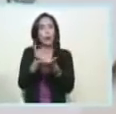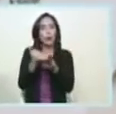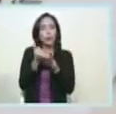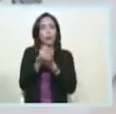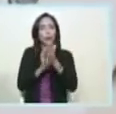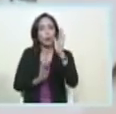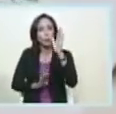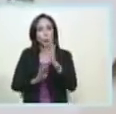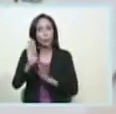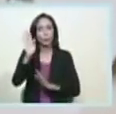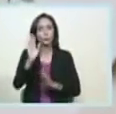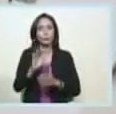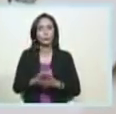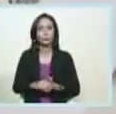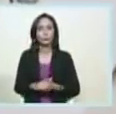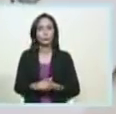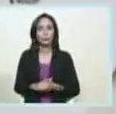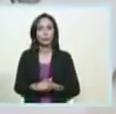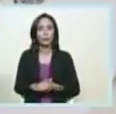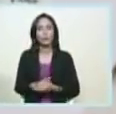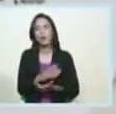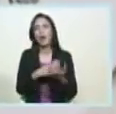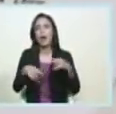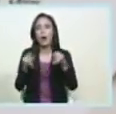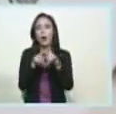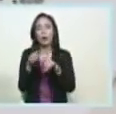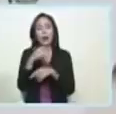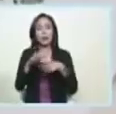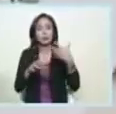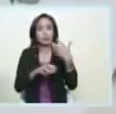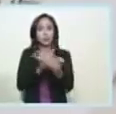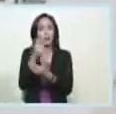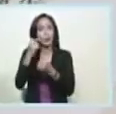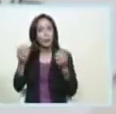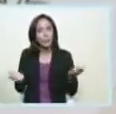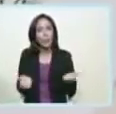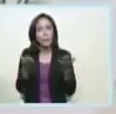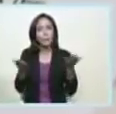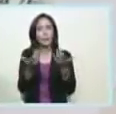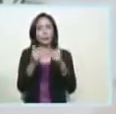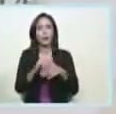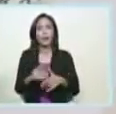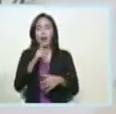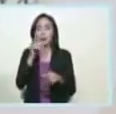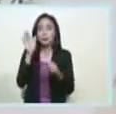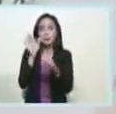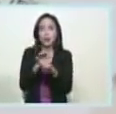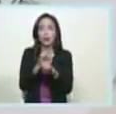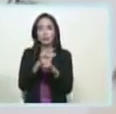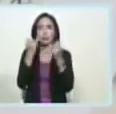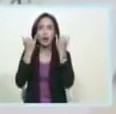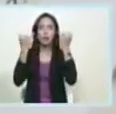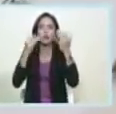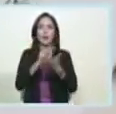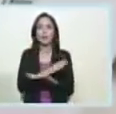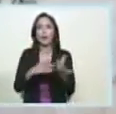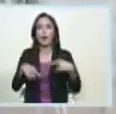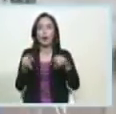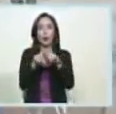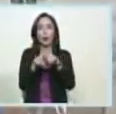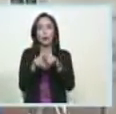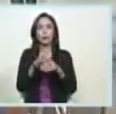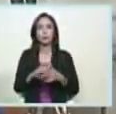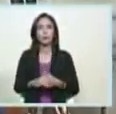porque sin crisis todo viento es caricia hablar de crisis es promoverla y callar en la crisis es saltar el conformismo